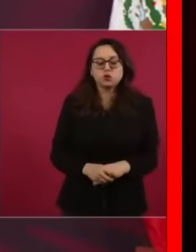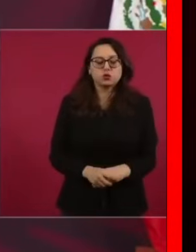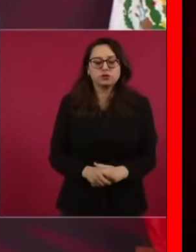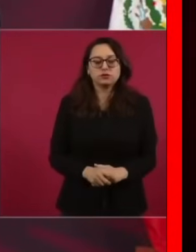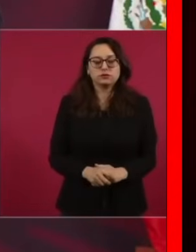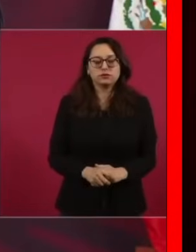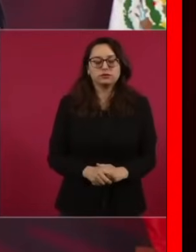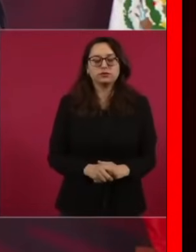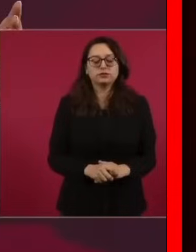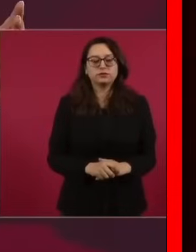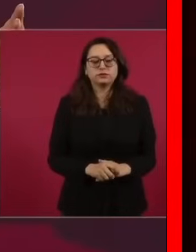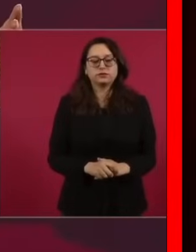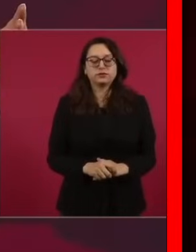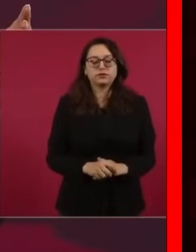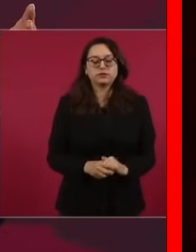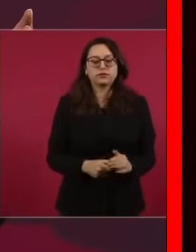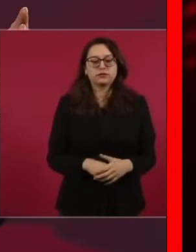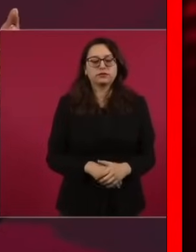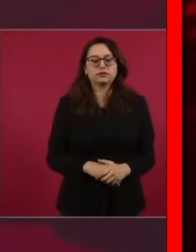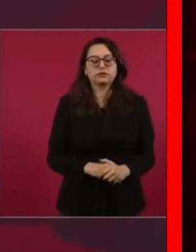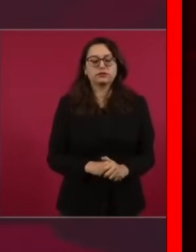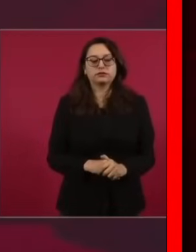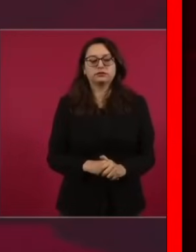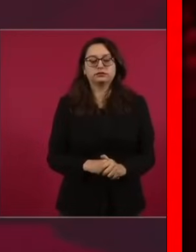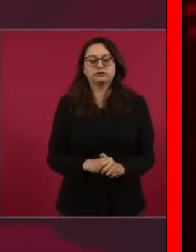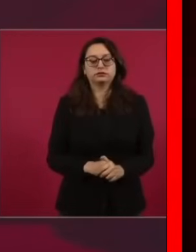hecho manda a detener a